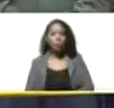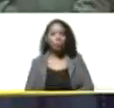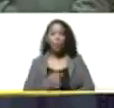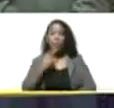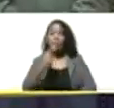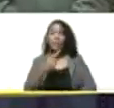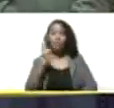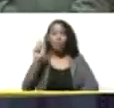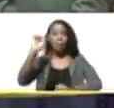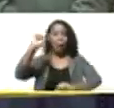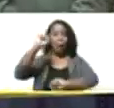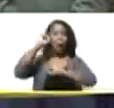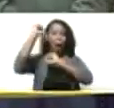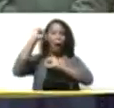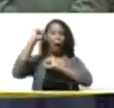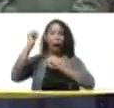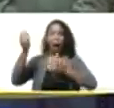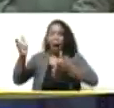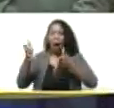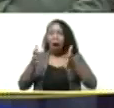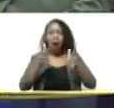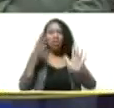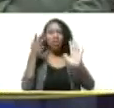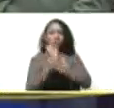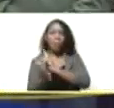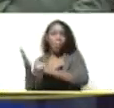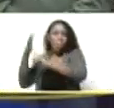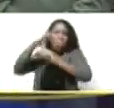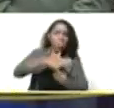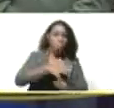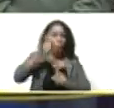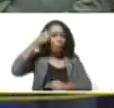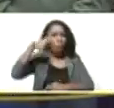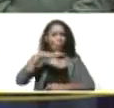declaraba su victoria sobre los pueblos del mundo.